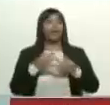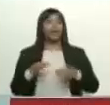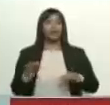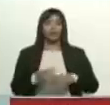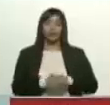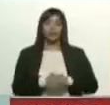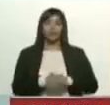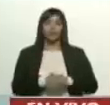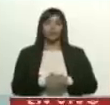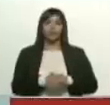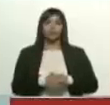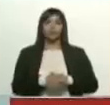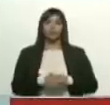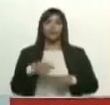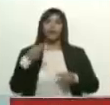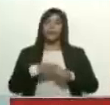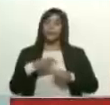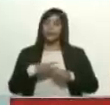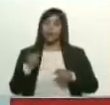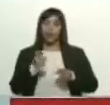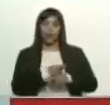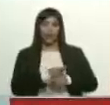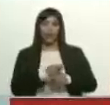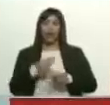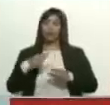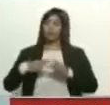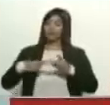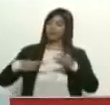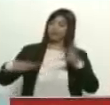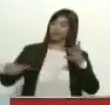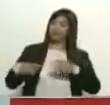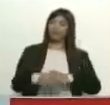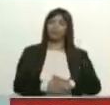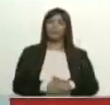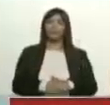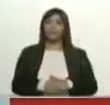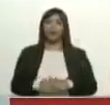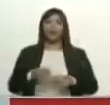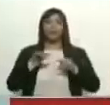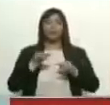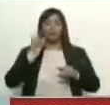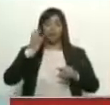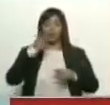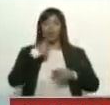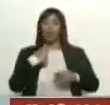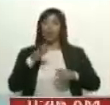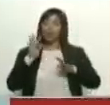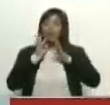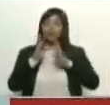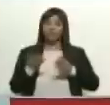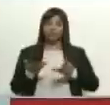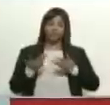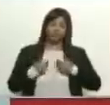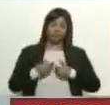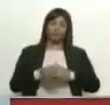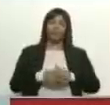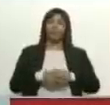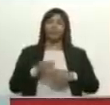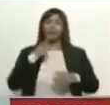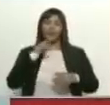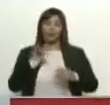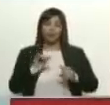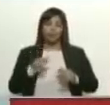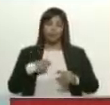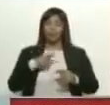naturales, el petróleo, el gas, el coltán, el hierro, etcétera. El propio Donald Trump lo confesó, lo delató y al